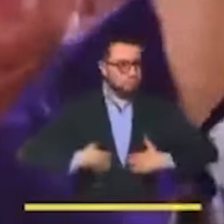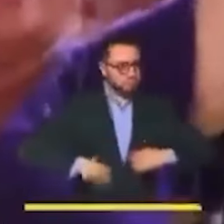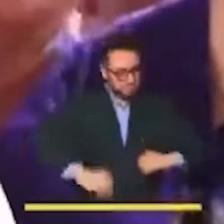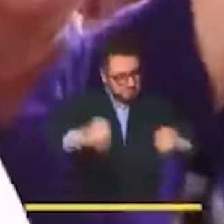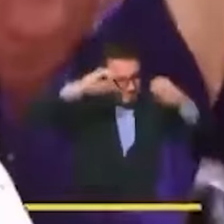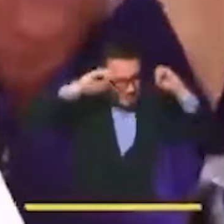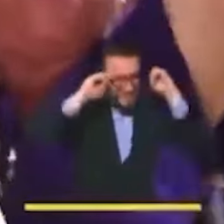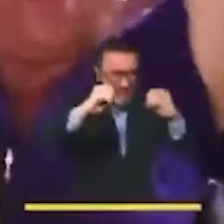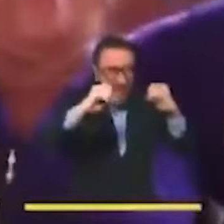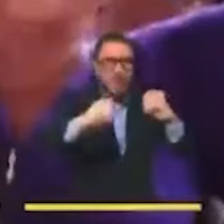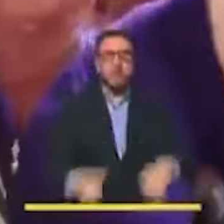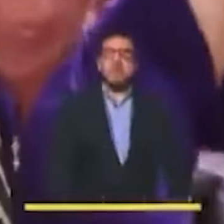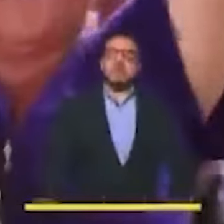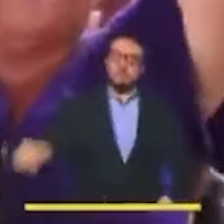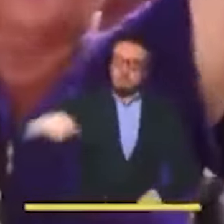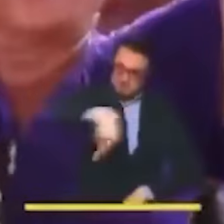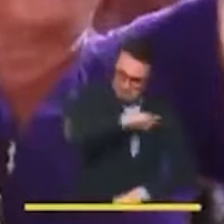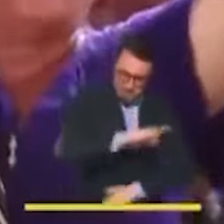iremos